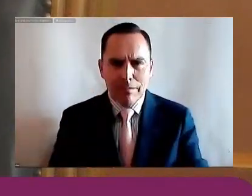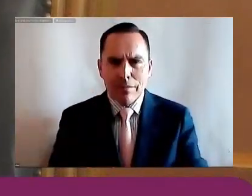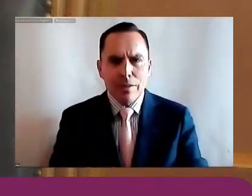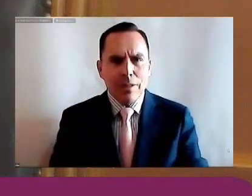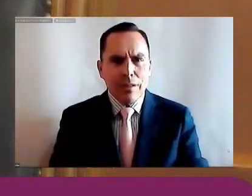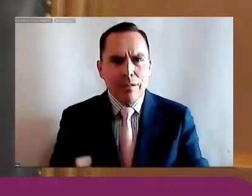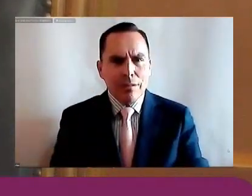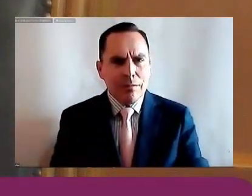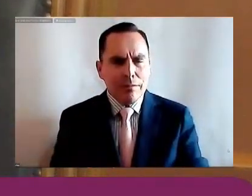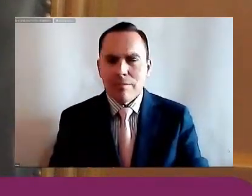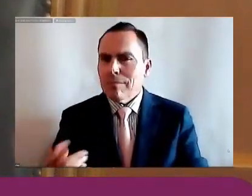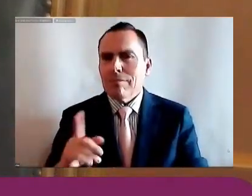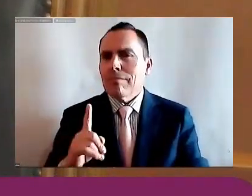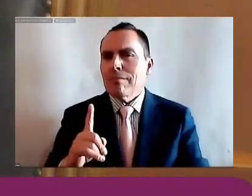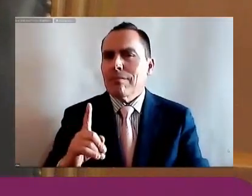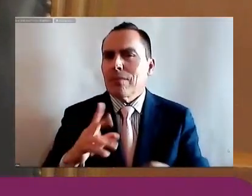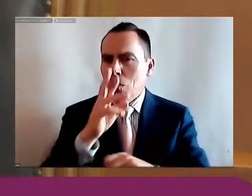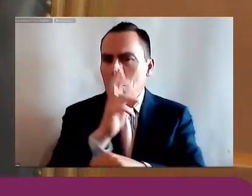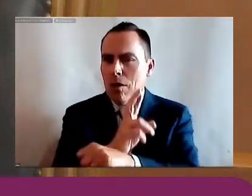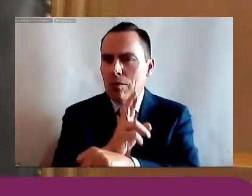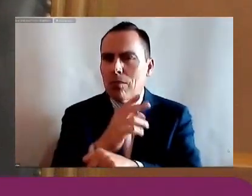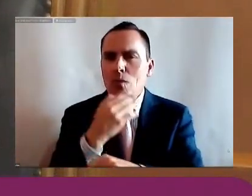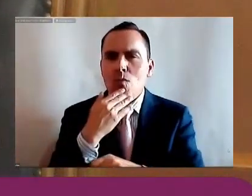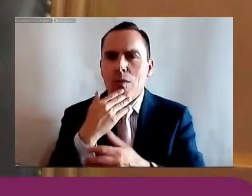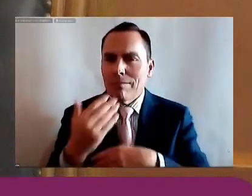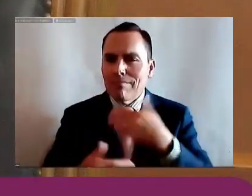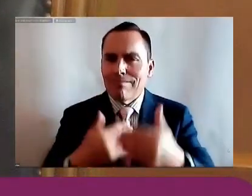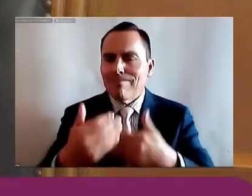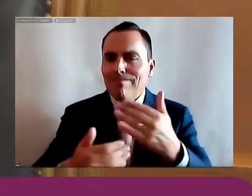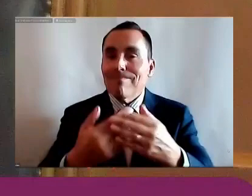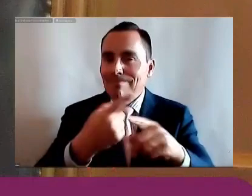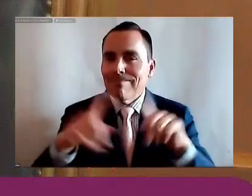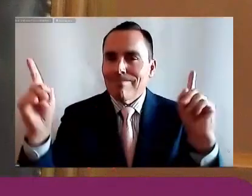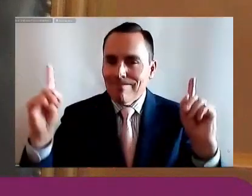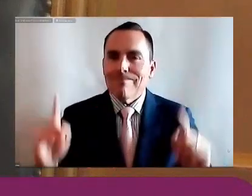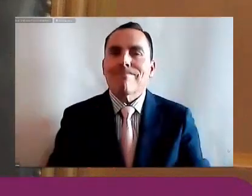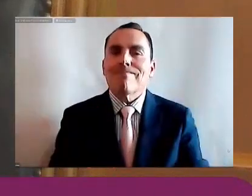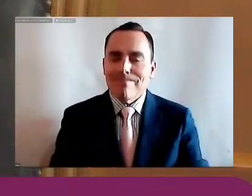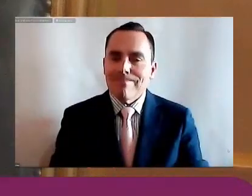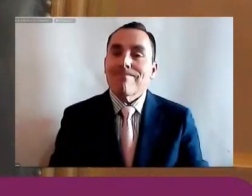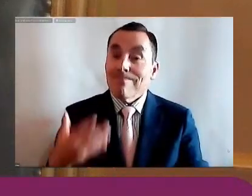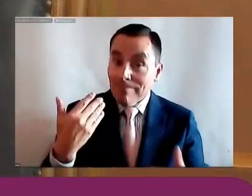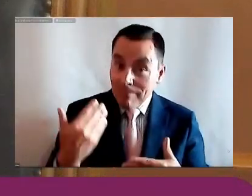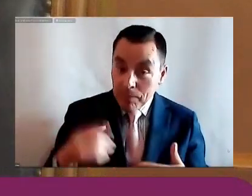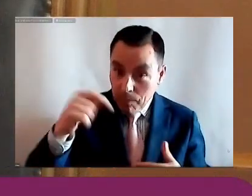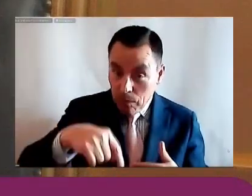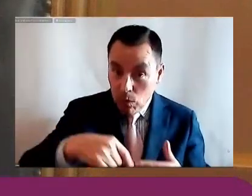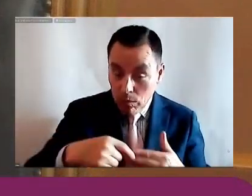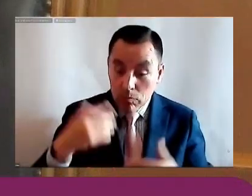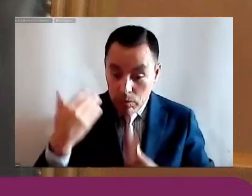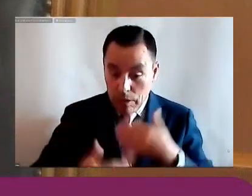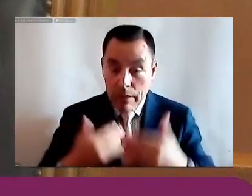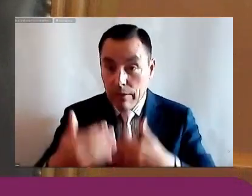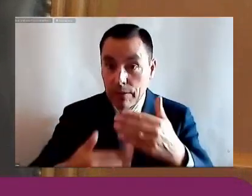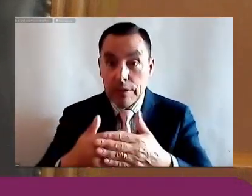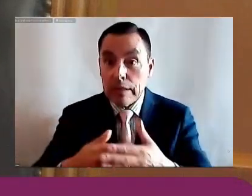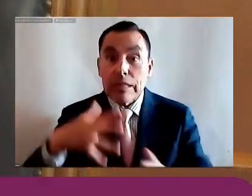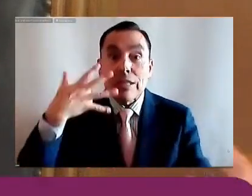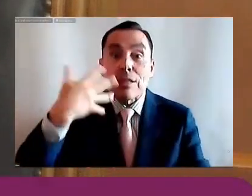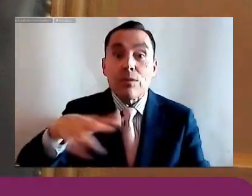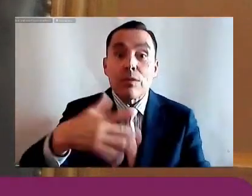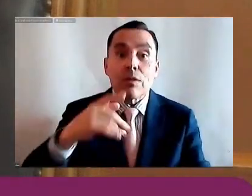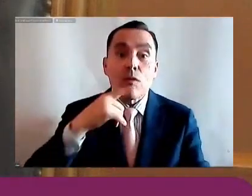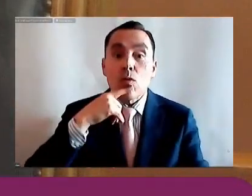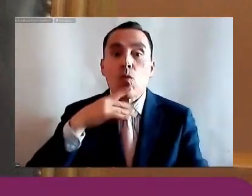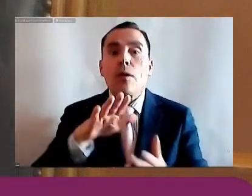tampoco es tan real. Y por otro lado, sí me parece que hay un avance muy importante en lo relacionado con el acoso sexual,